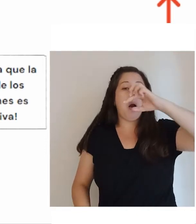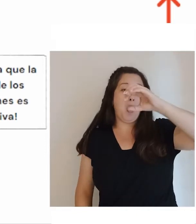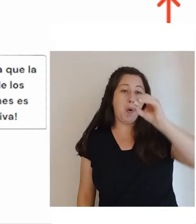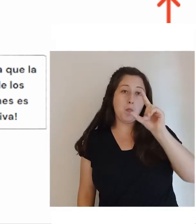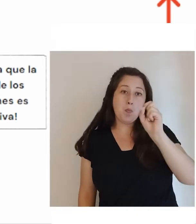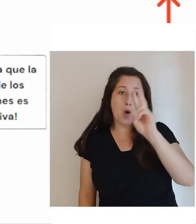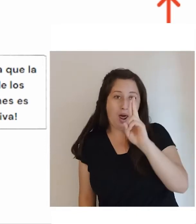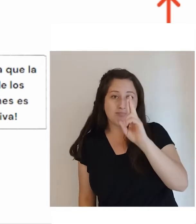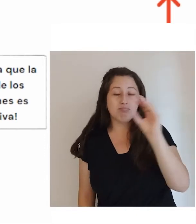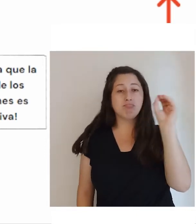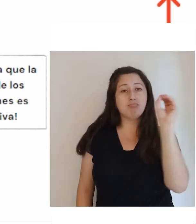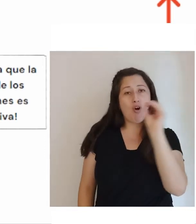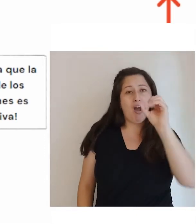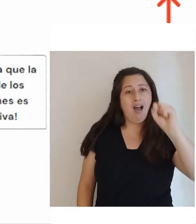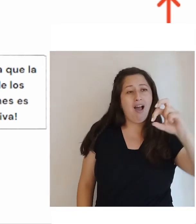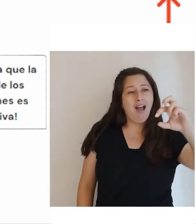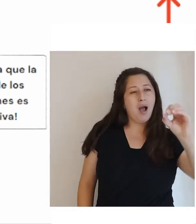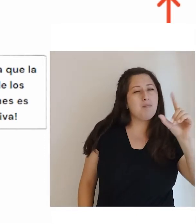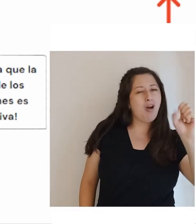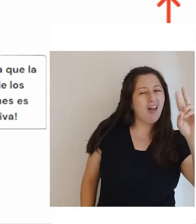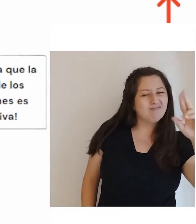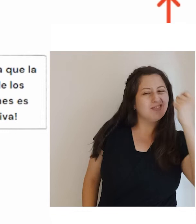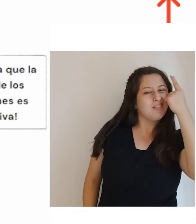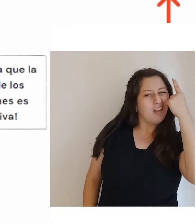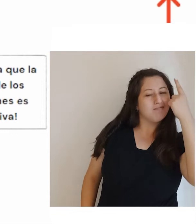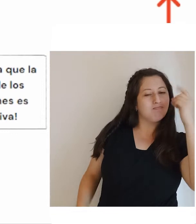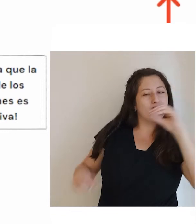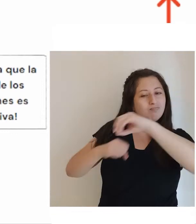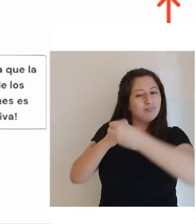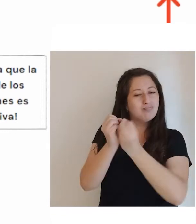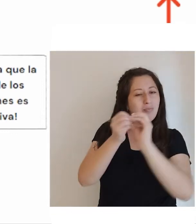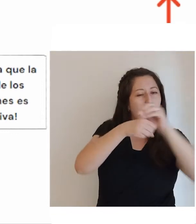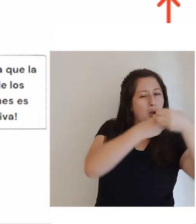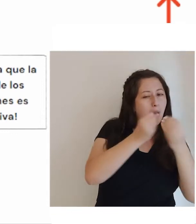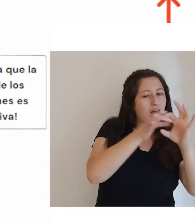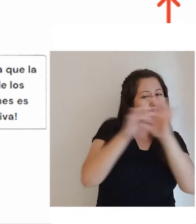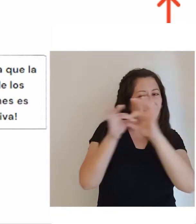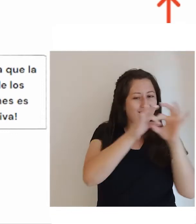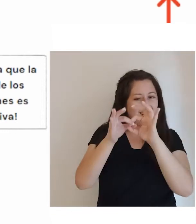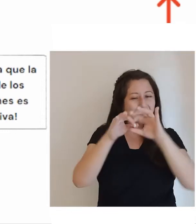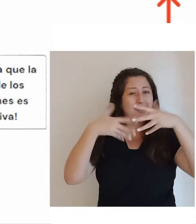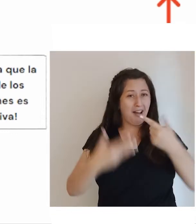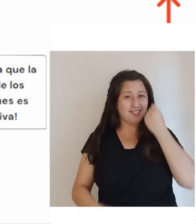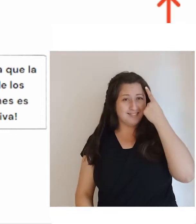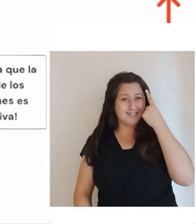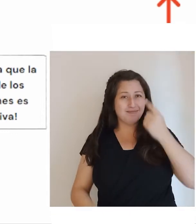utiliza polar o apolar para referirse a un enlace o una molécula.